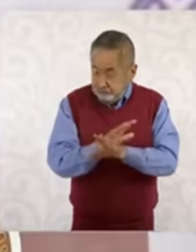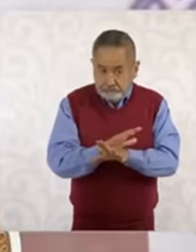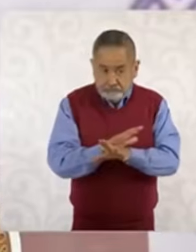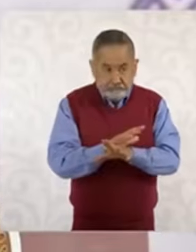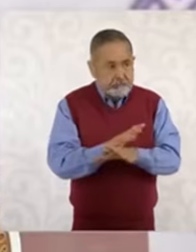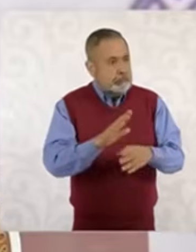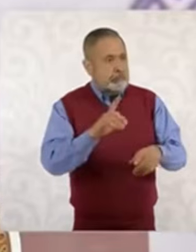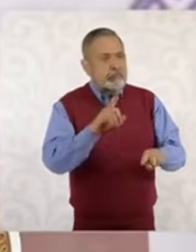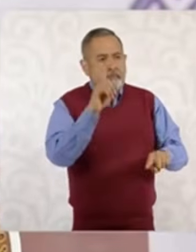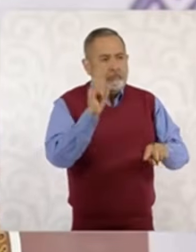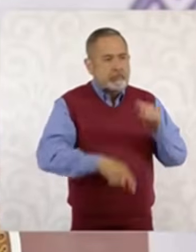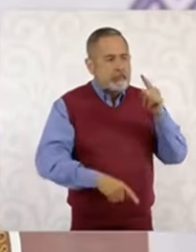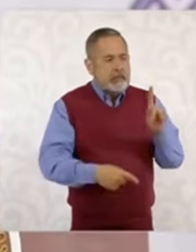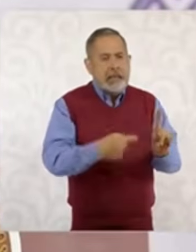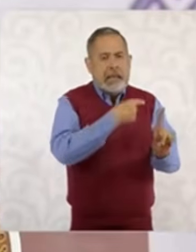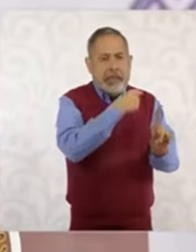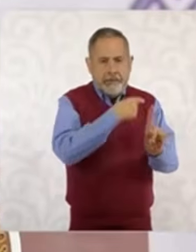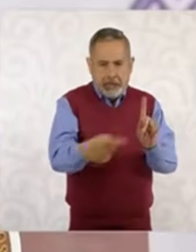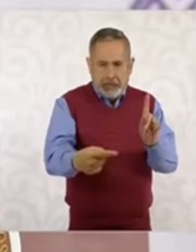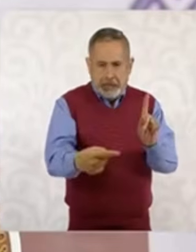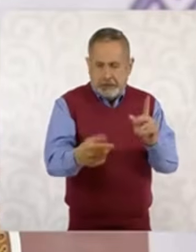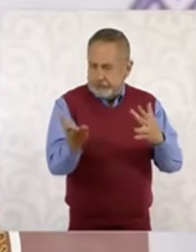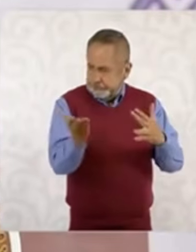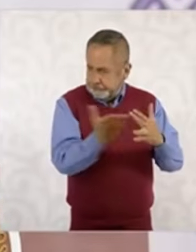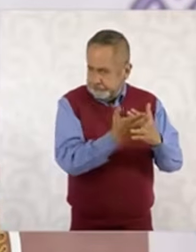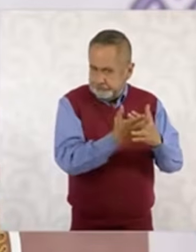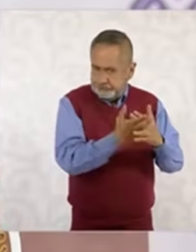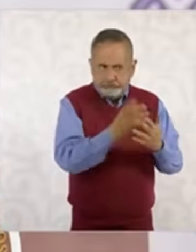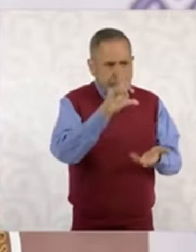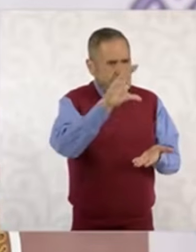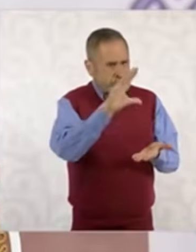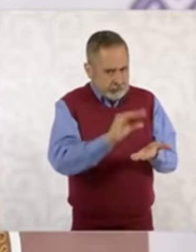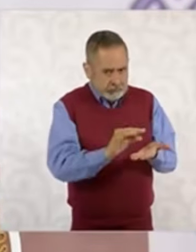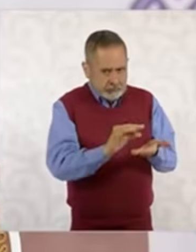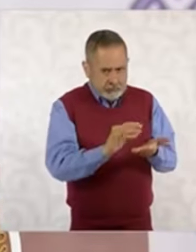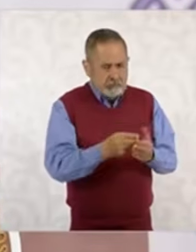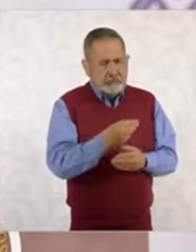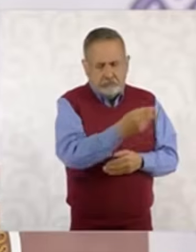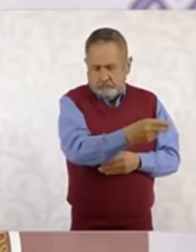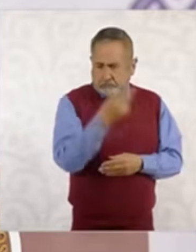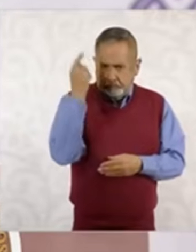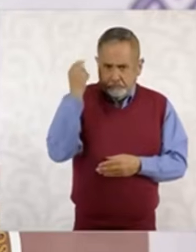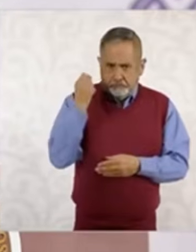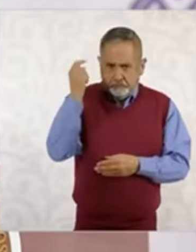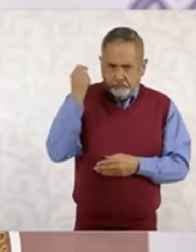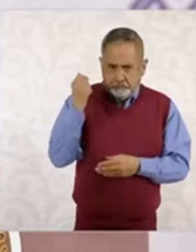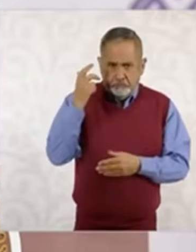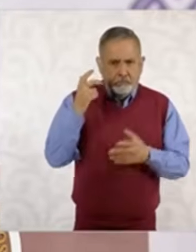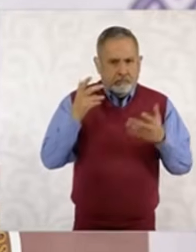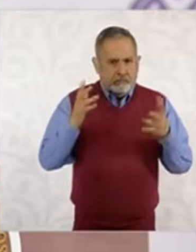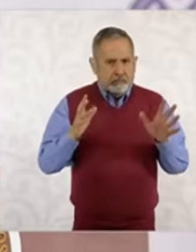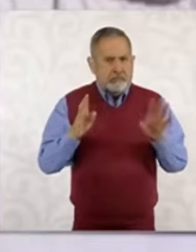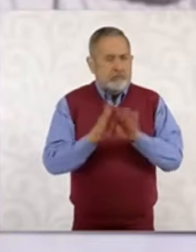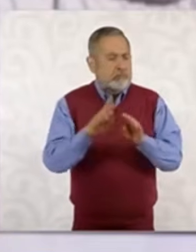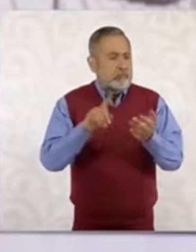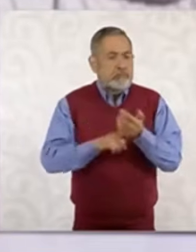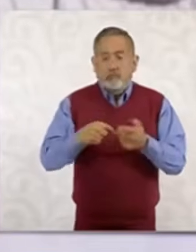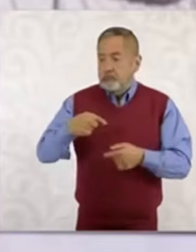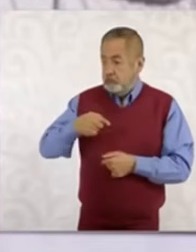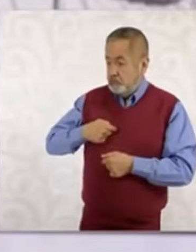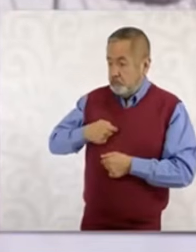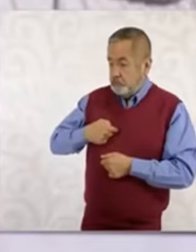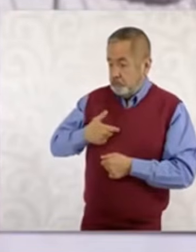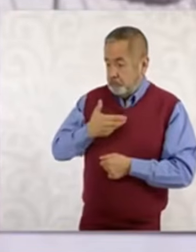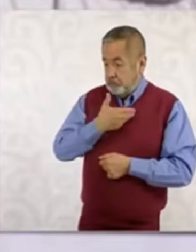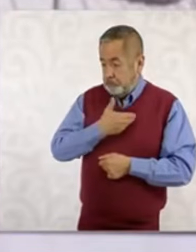mitad de el ingreso del titular o la titular del Ejecutivo Federal, o sea,